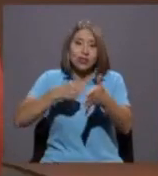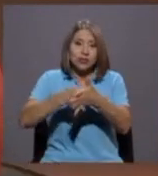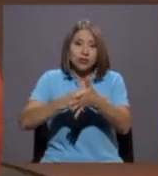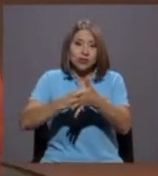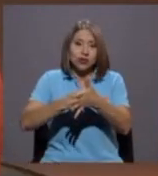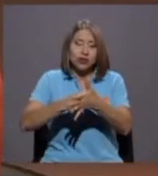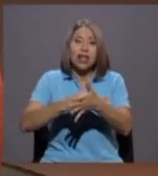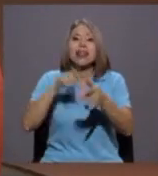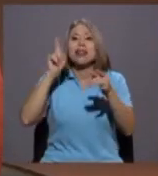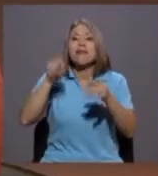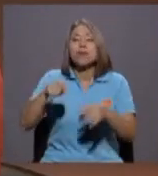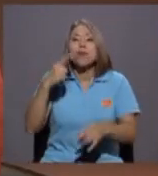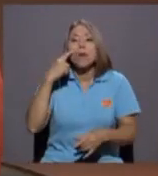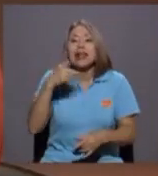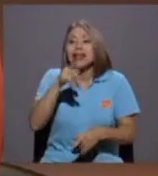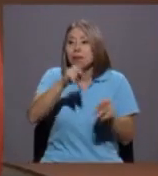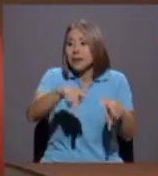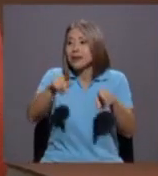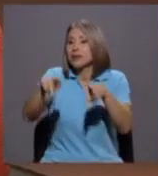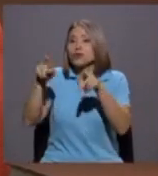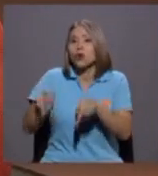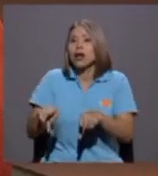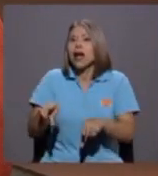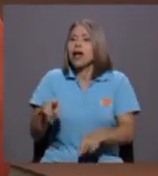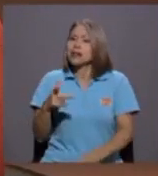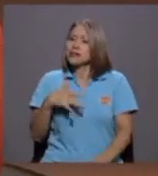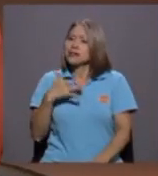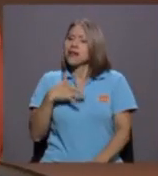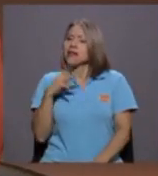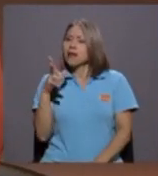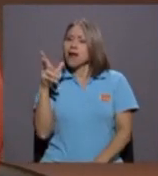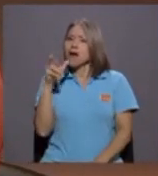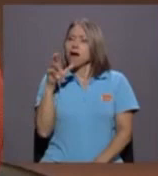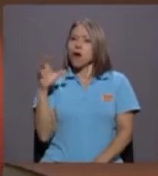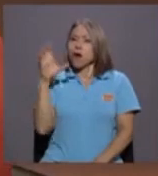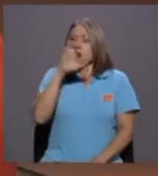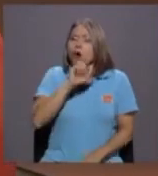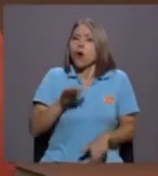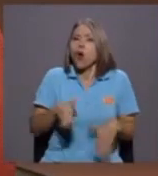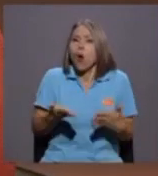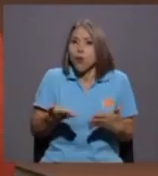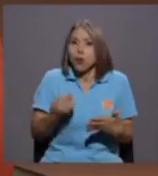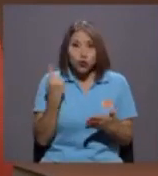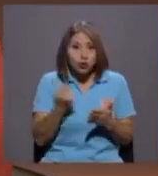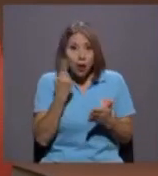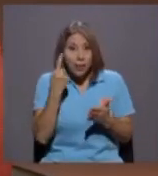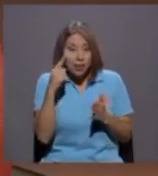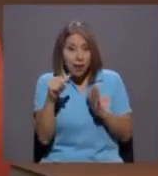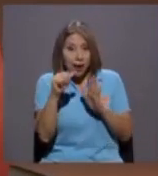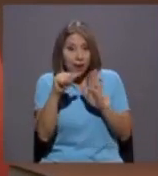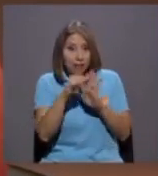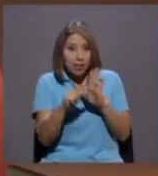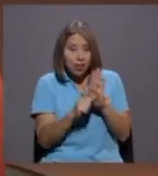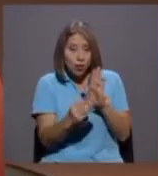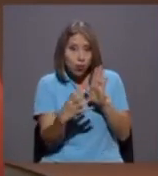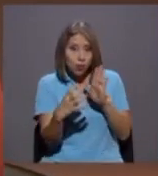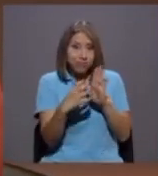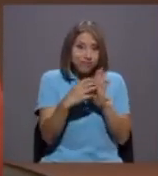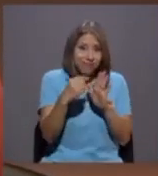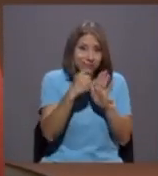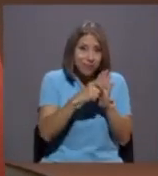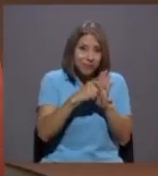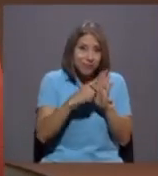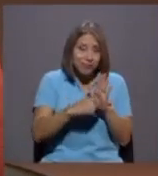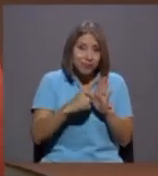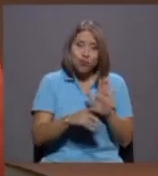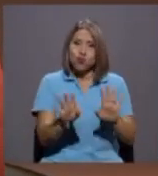cómo lo percibe el ciudadano, ¿verdad? Porque no solo para hacer un artículo y poner conclusiones, también nos permite a nosotros programar nuestro trabajo